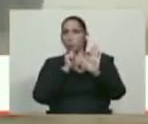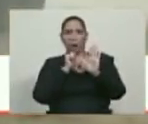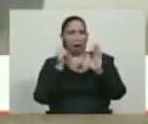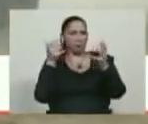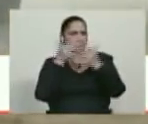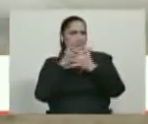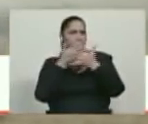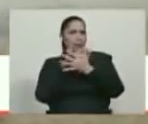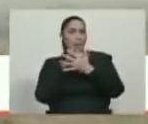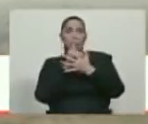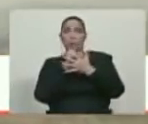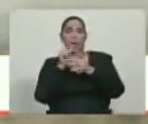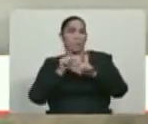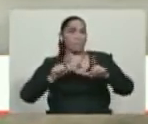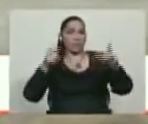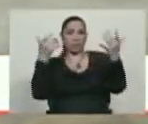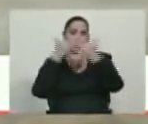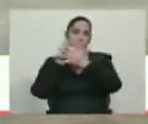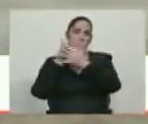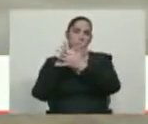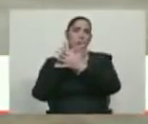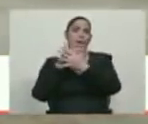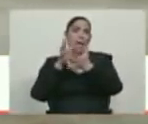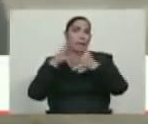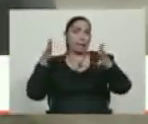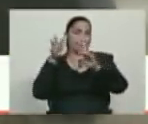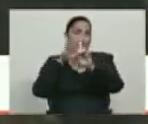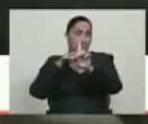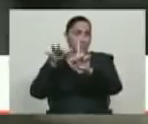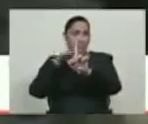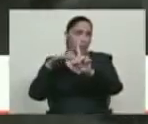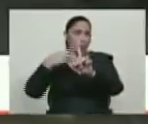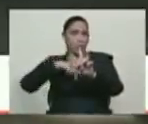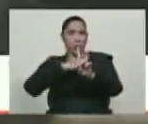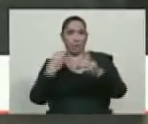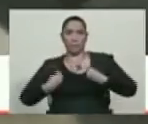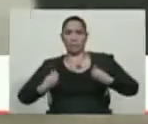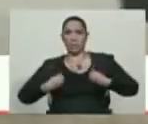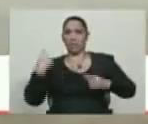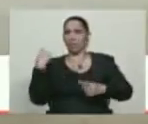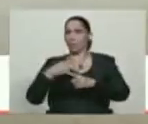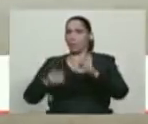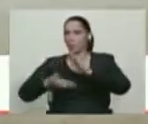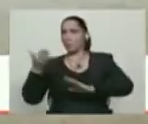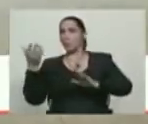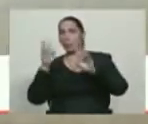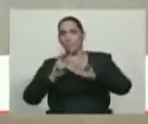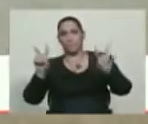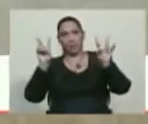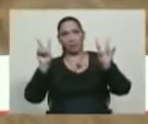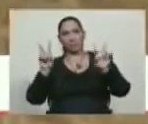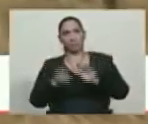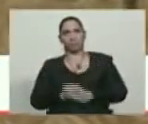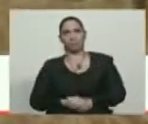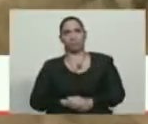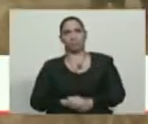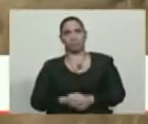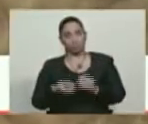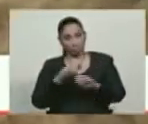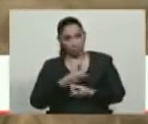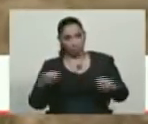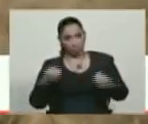hay espacios para la duda. Es una gran manipulación la que estamos viviendo y tenemos que salirle al paso. Con la dignidad que